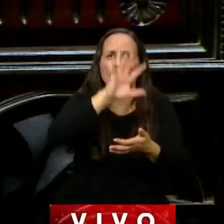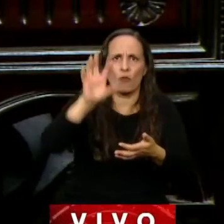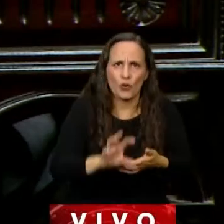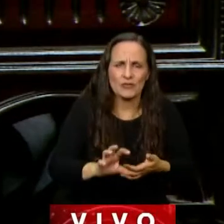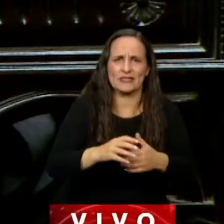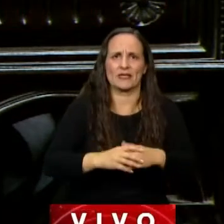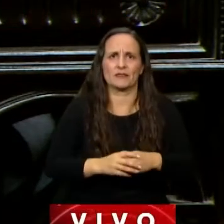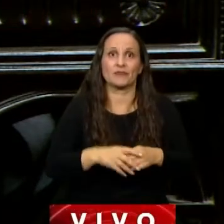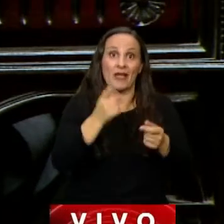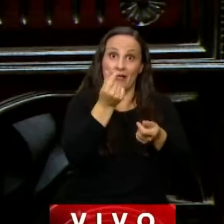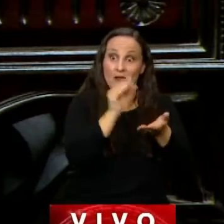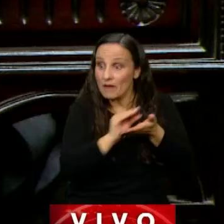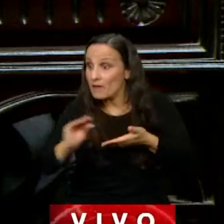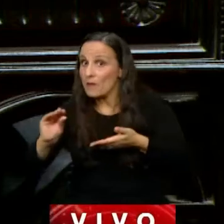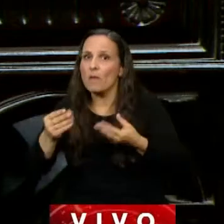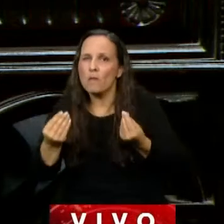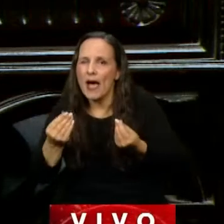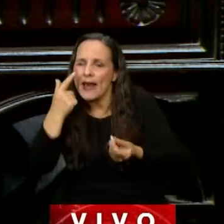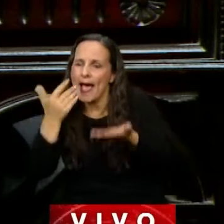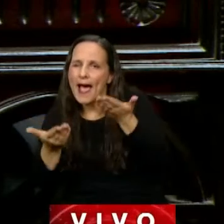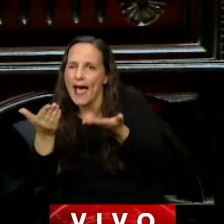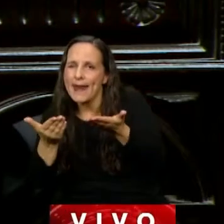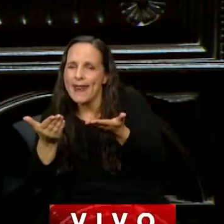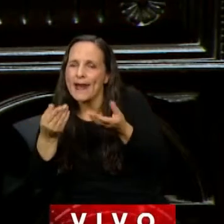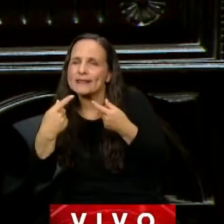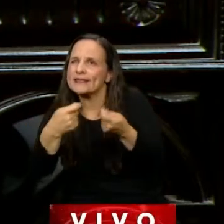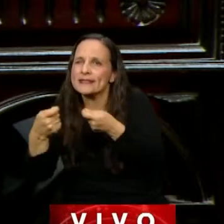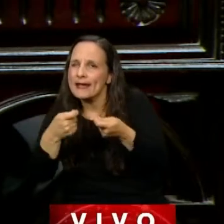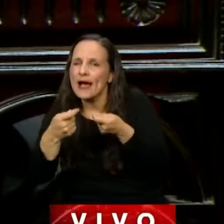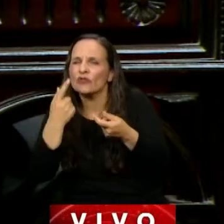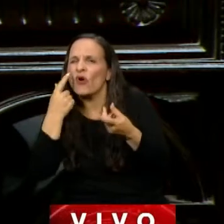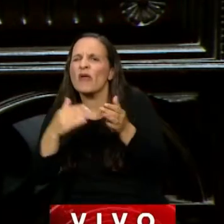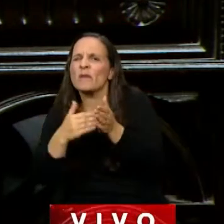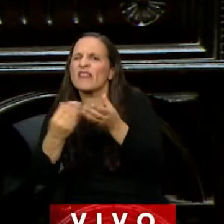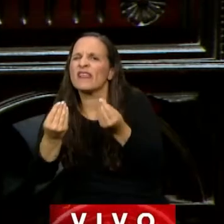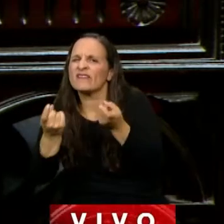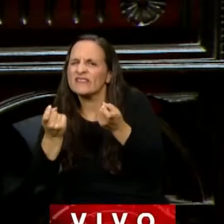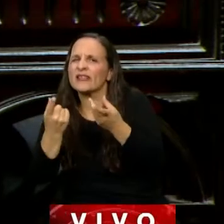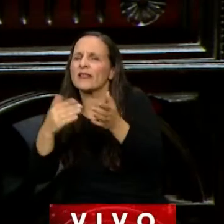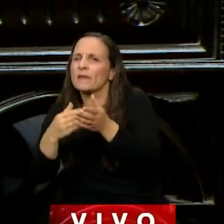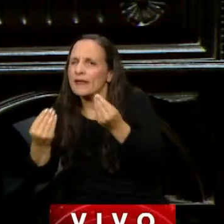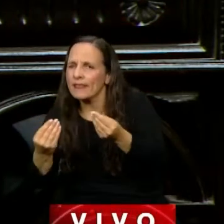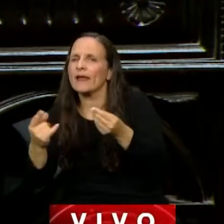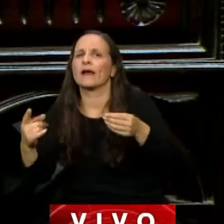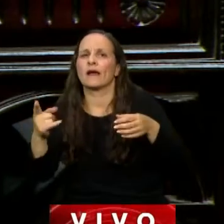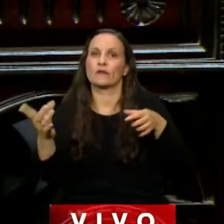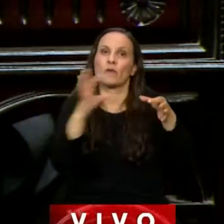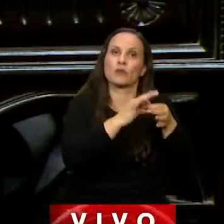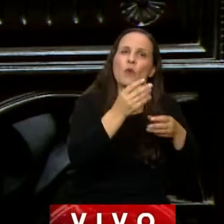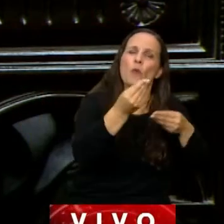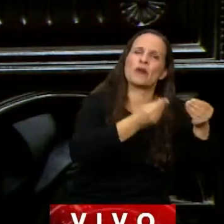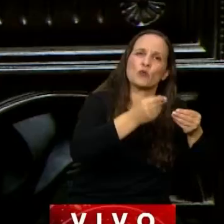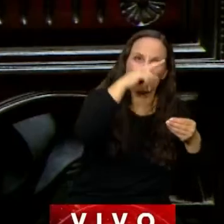destina un apartado al análisis del gasto por finalidad y función y de las categorías transversales al presupuesto nacional, que